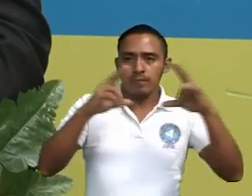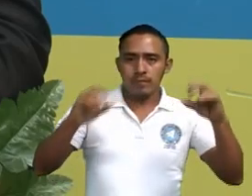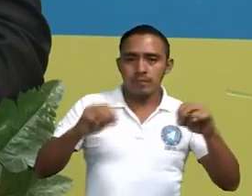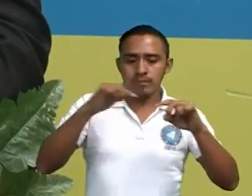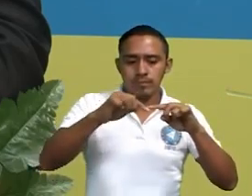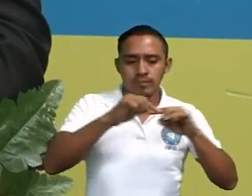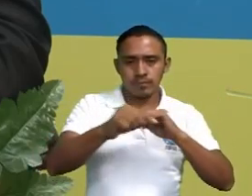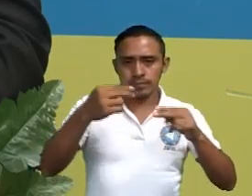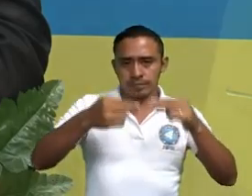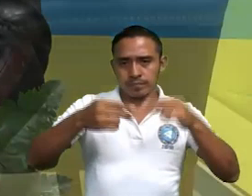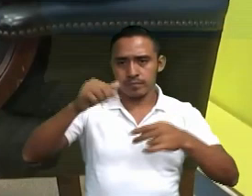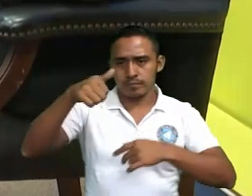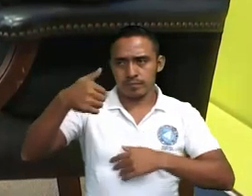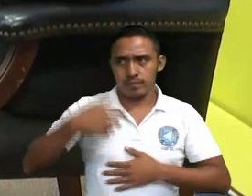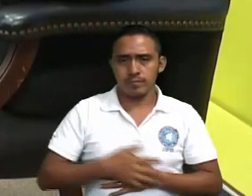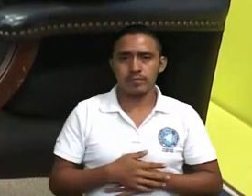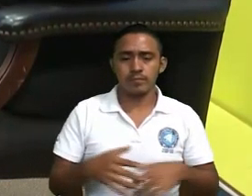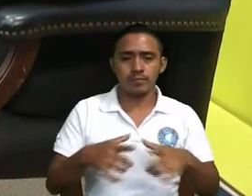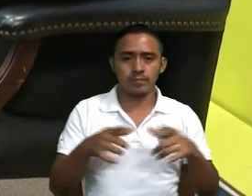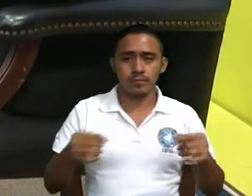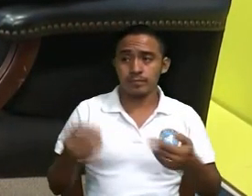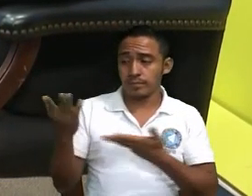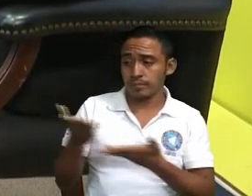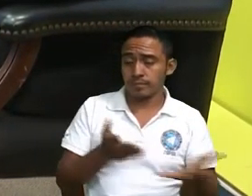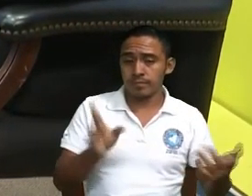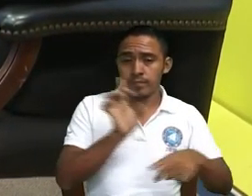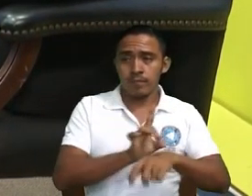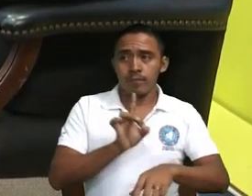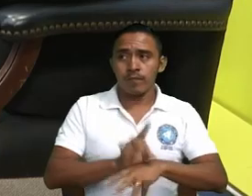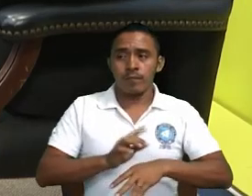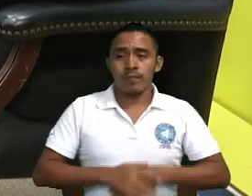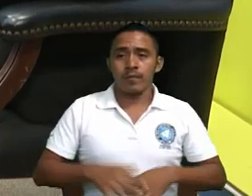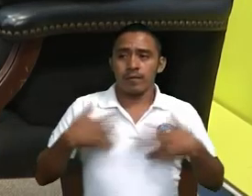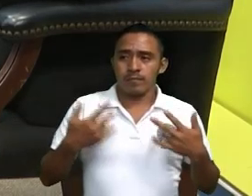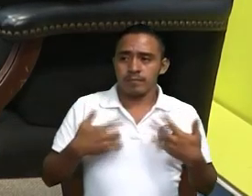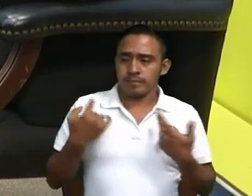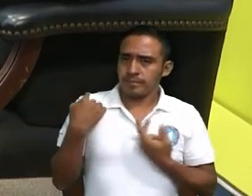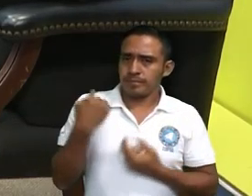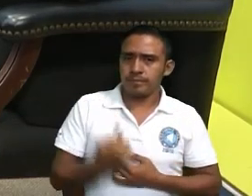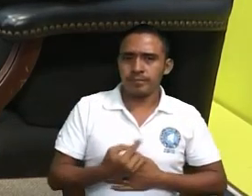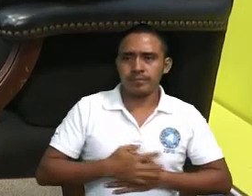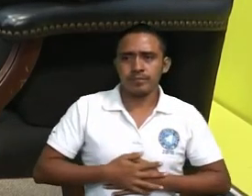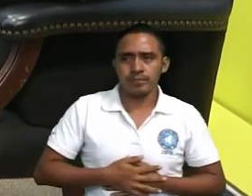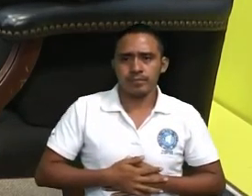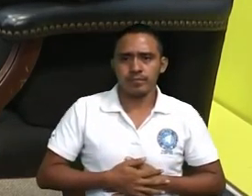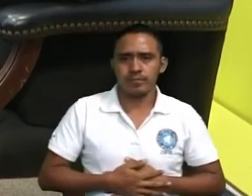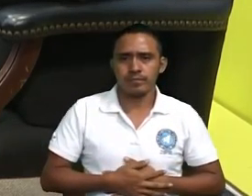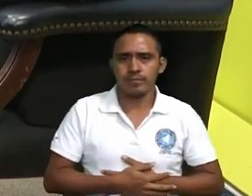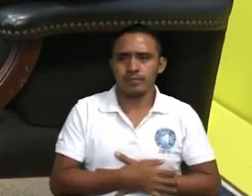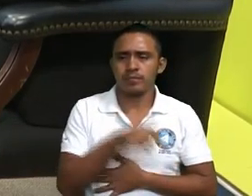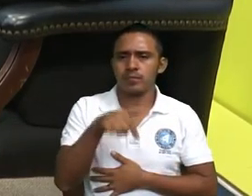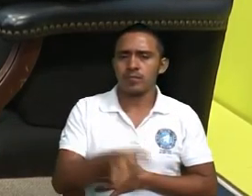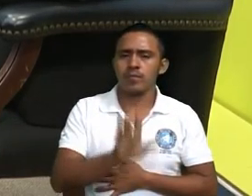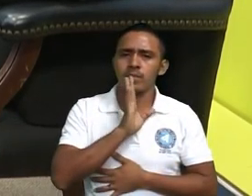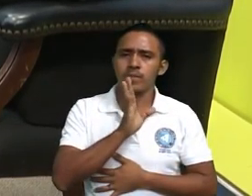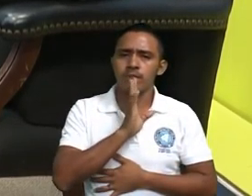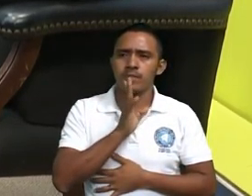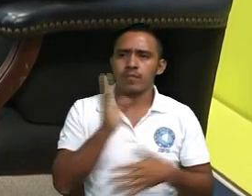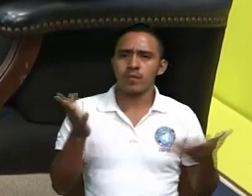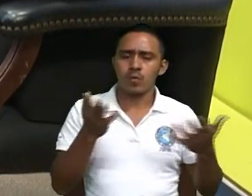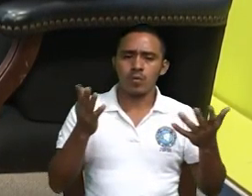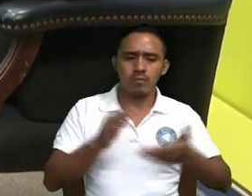6 de Managua. Bienvenido, doctor, mucho gusto. Mucho gusto, encantado de estar por acá con ustedes. Un placer. Hoy vamos a hablar de lo que se conoce